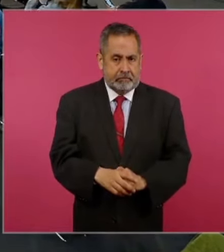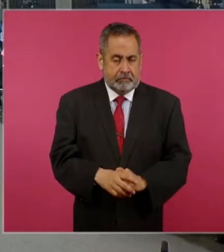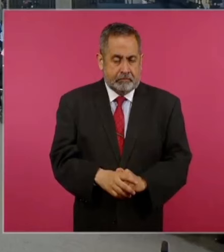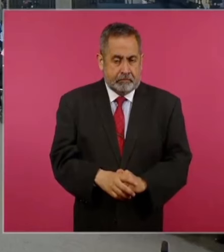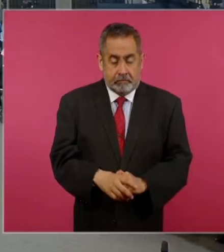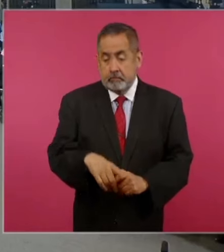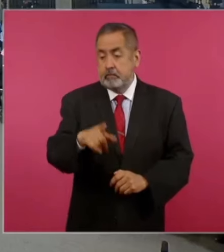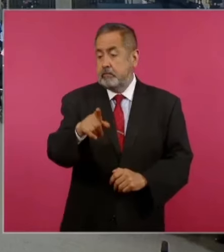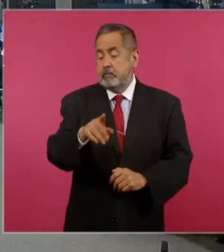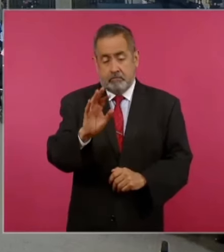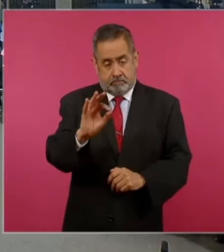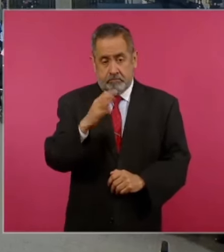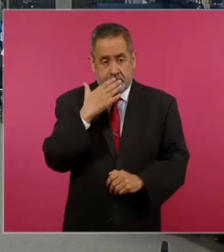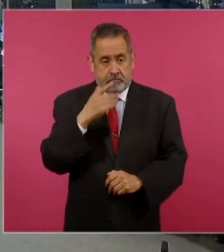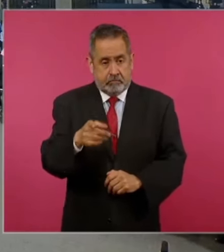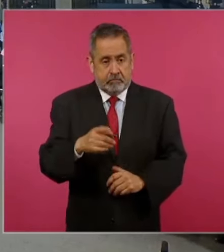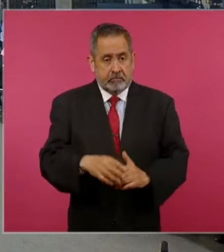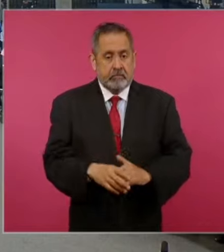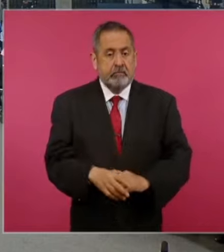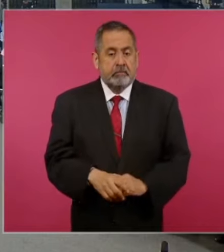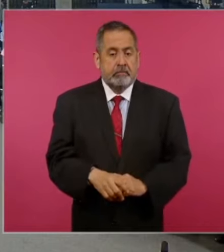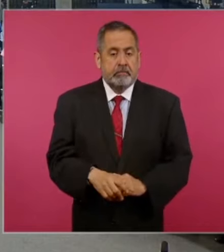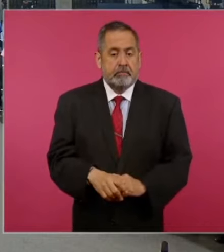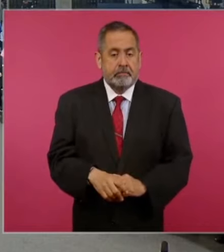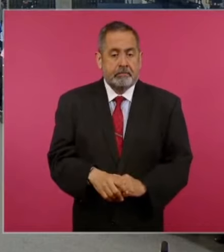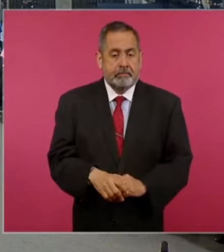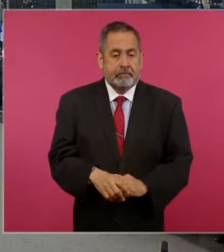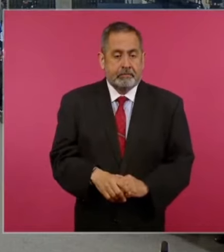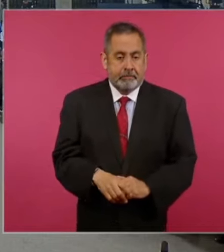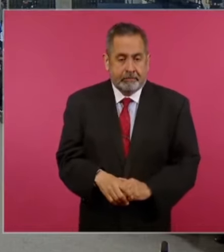Ah, va bien. Va muy bien.